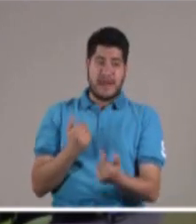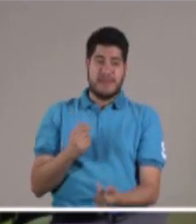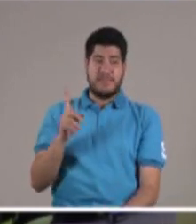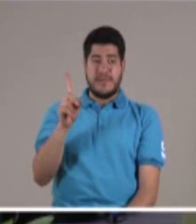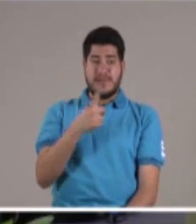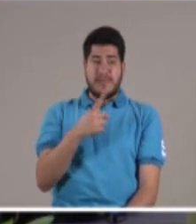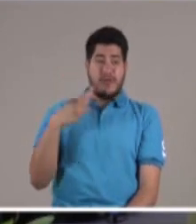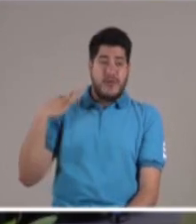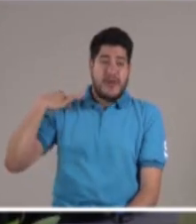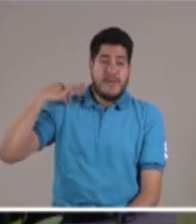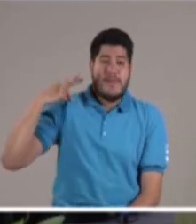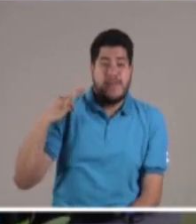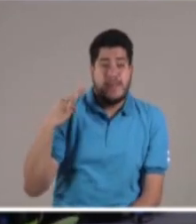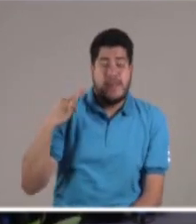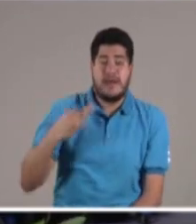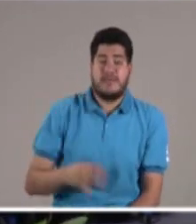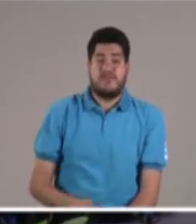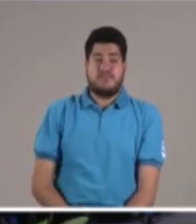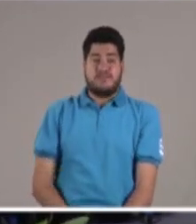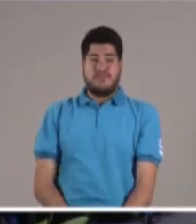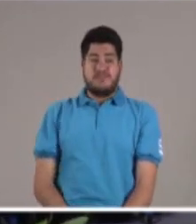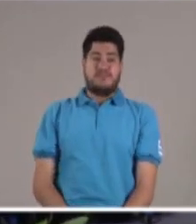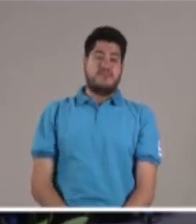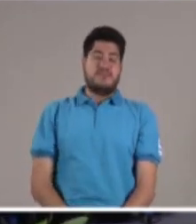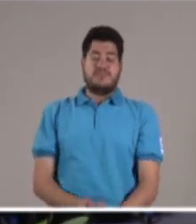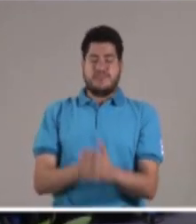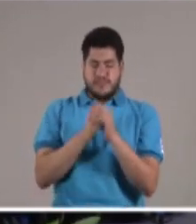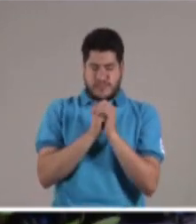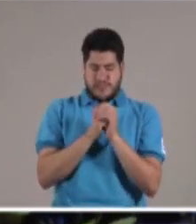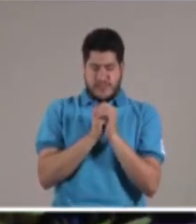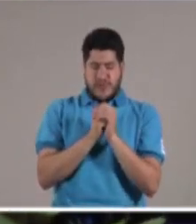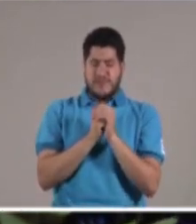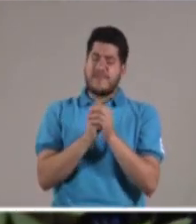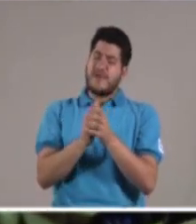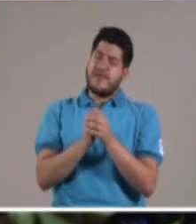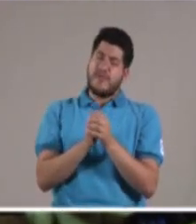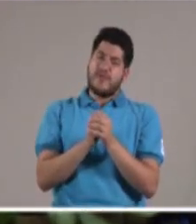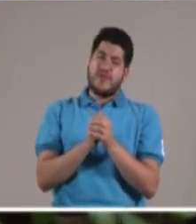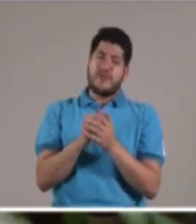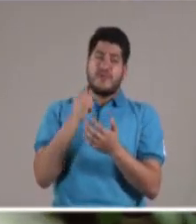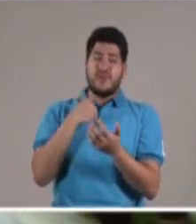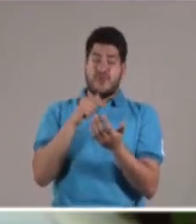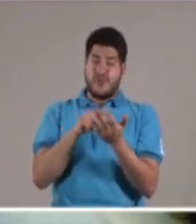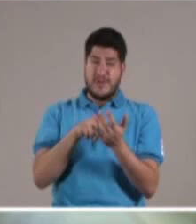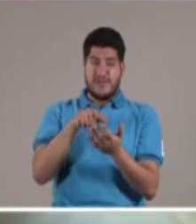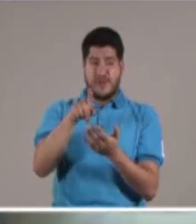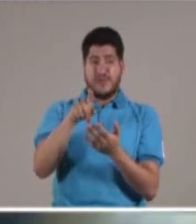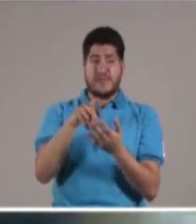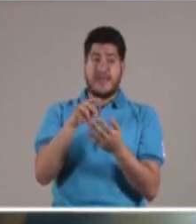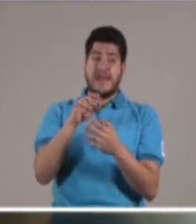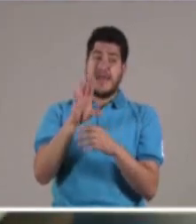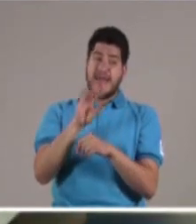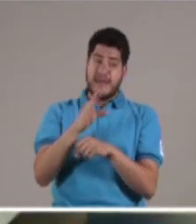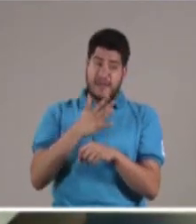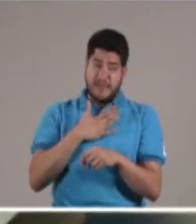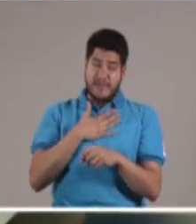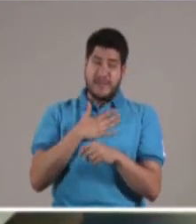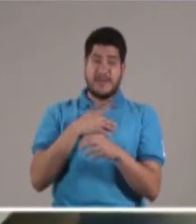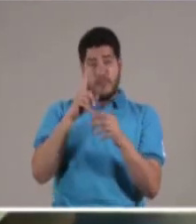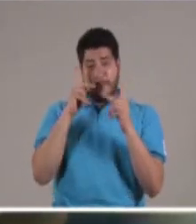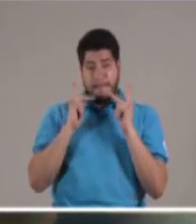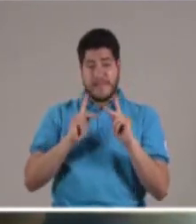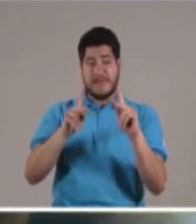invitación por favor Le ruego a usted que me permita el privilegio de bendecirlo